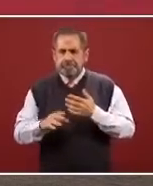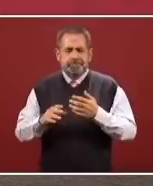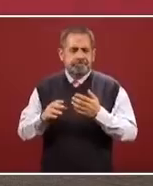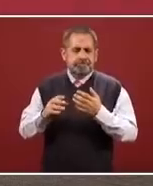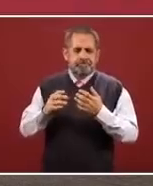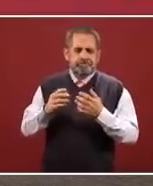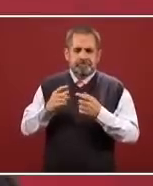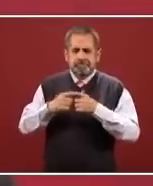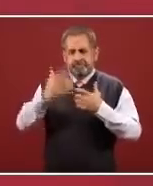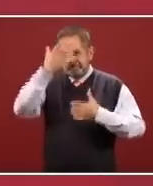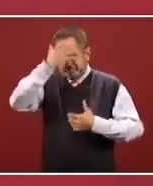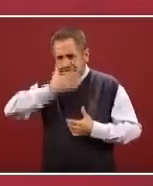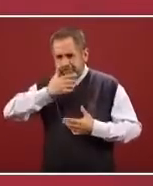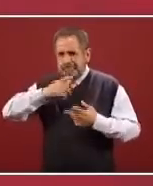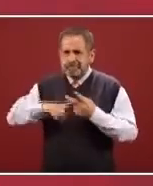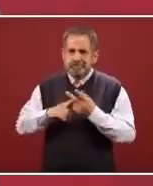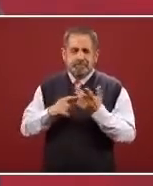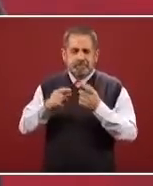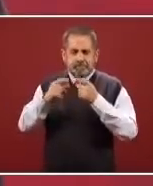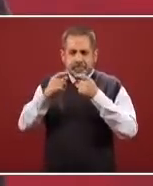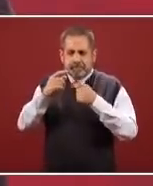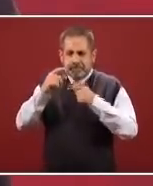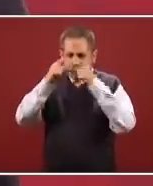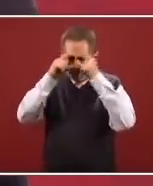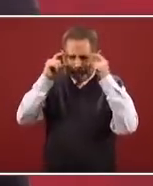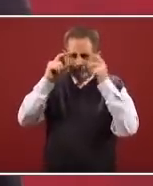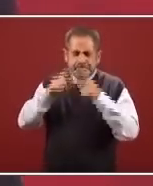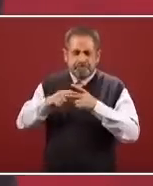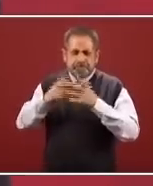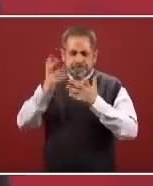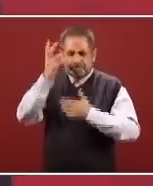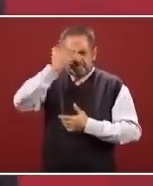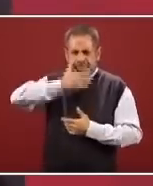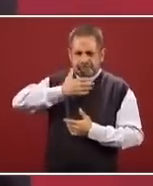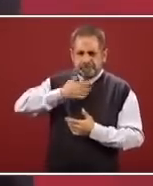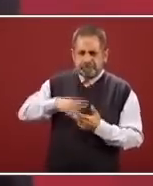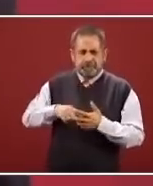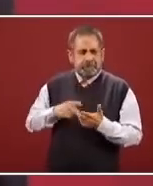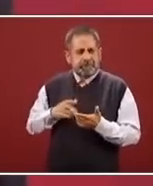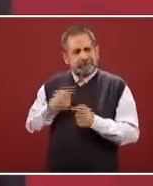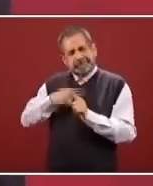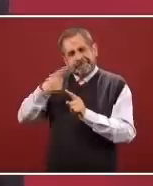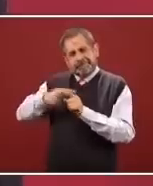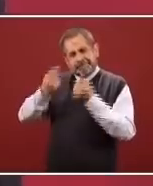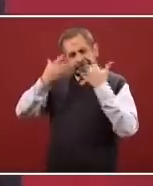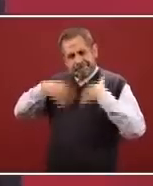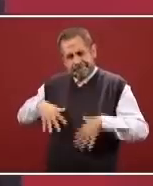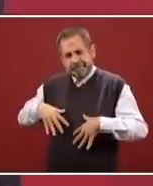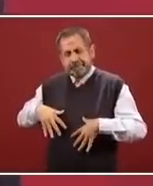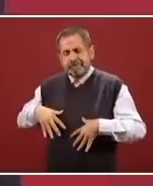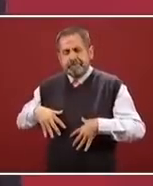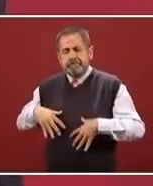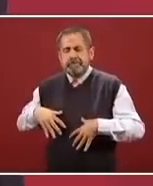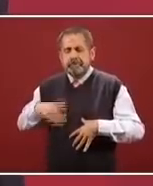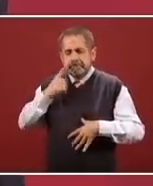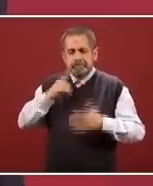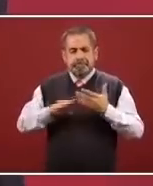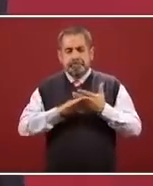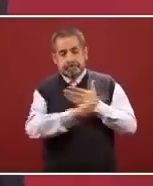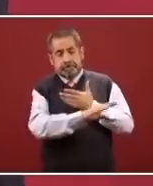son la careta o los gogles, la mascarilla de alta eficiencia o la mascarilla quirúrgica